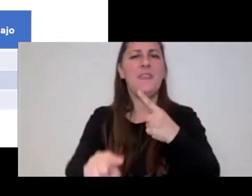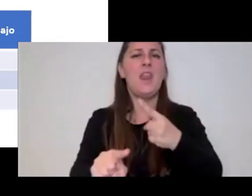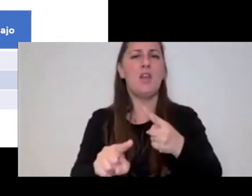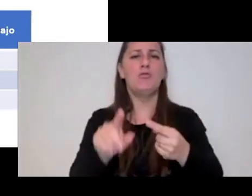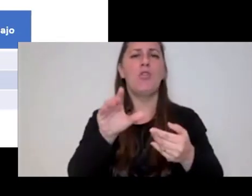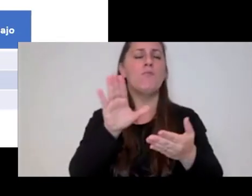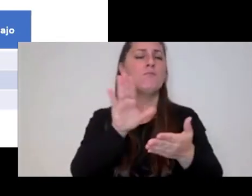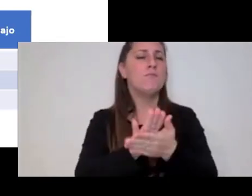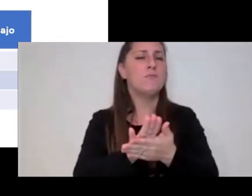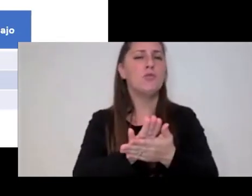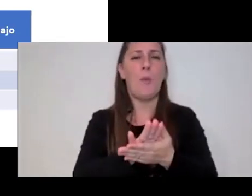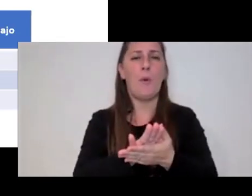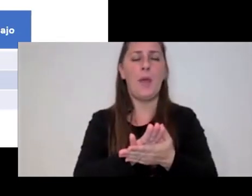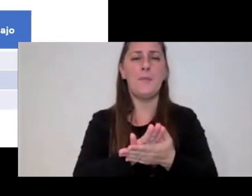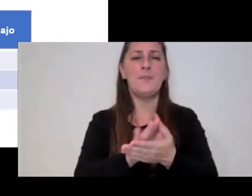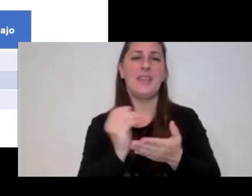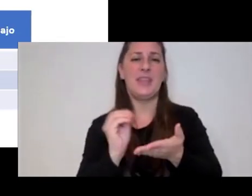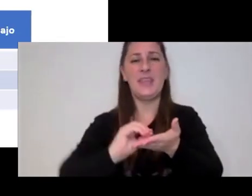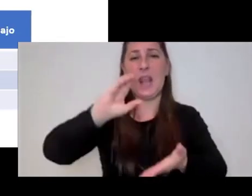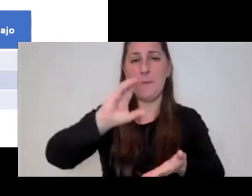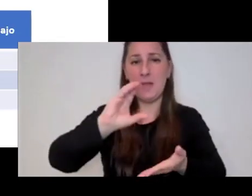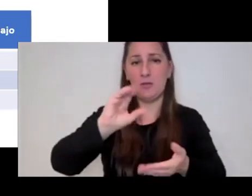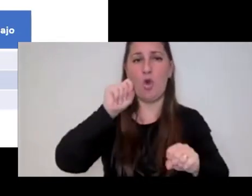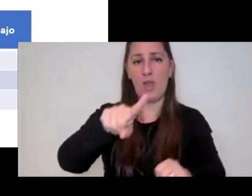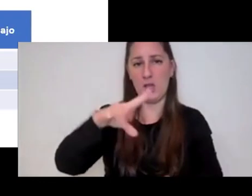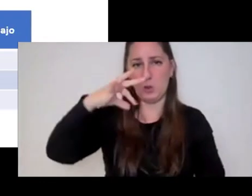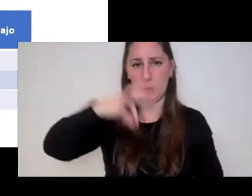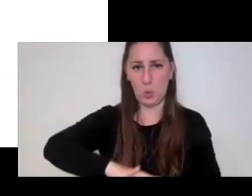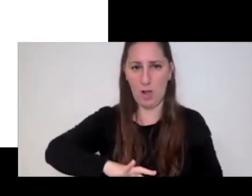concepto del incremento salarial.